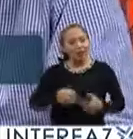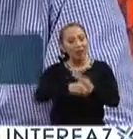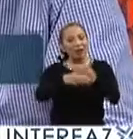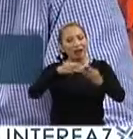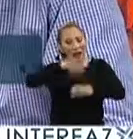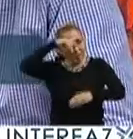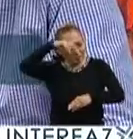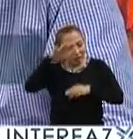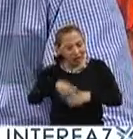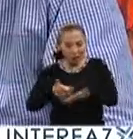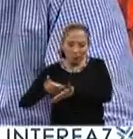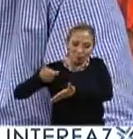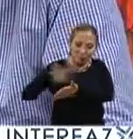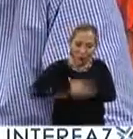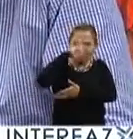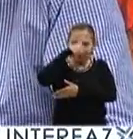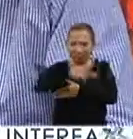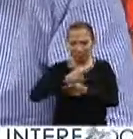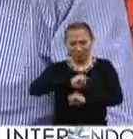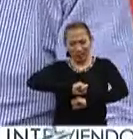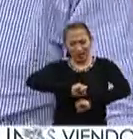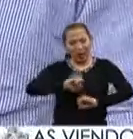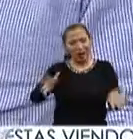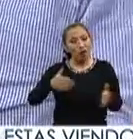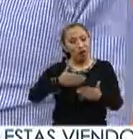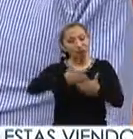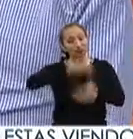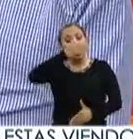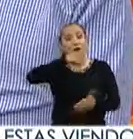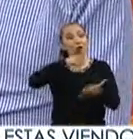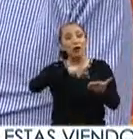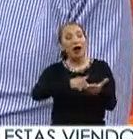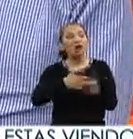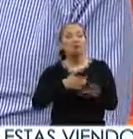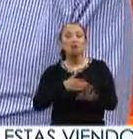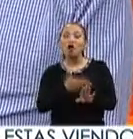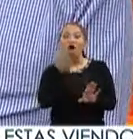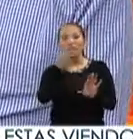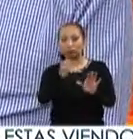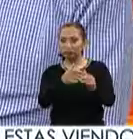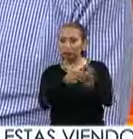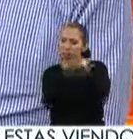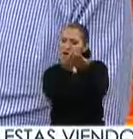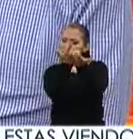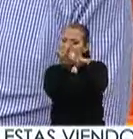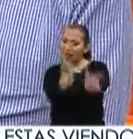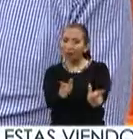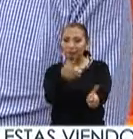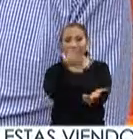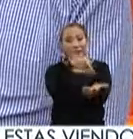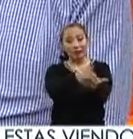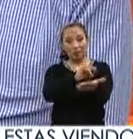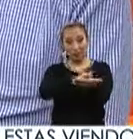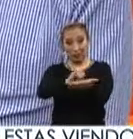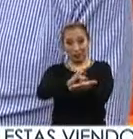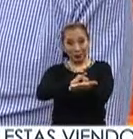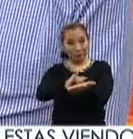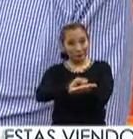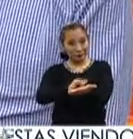materiales mexicanos, pagado por los mexicanos, en un lugar tan democrático y tan abierto como puede ser Nueva